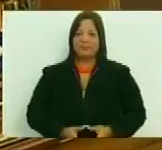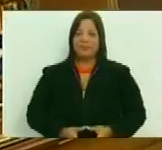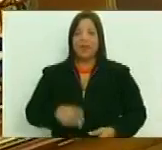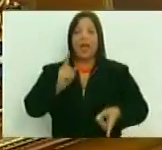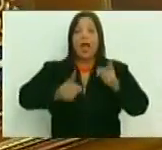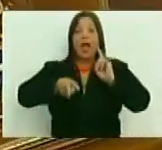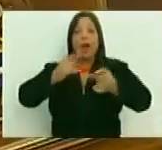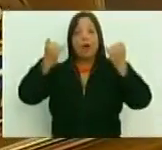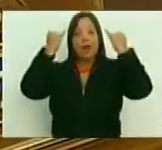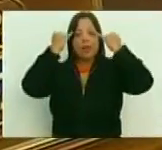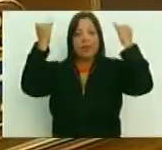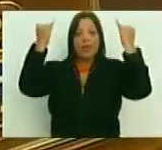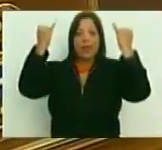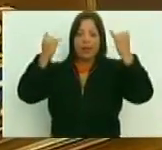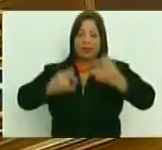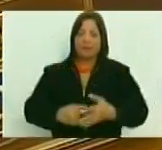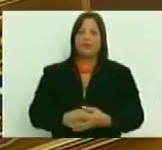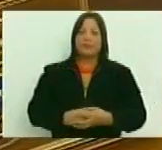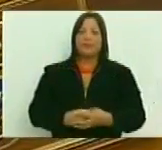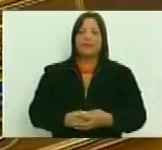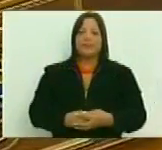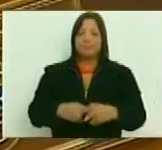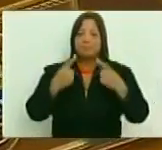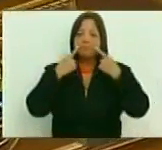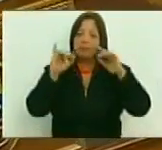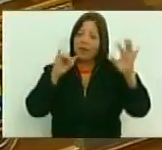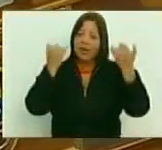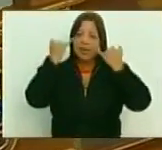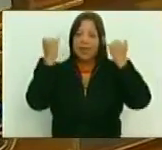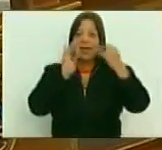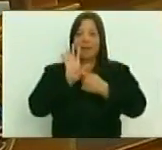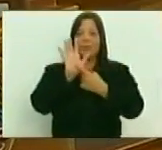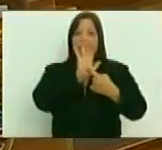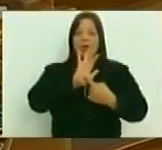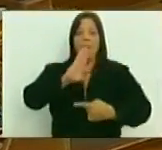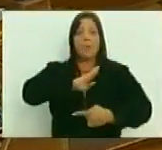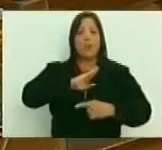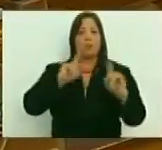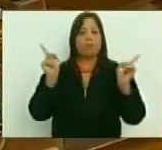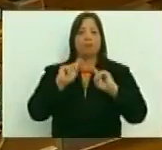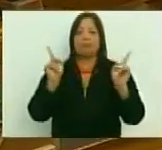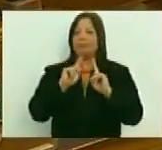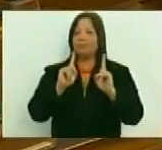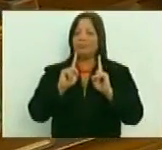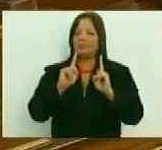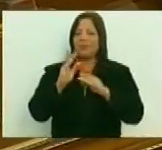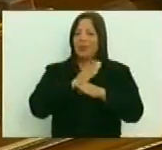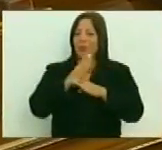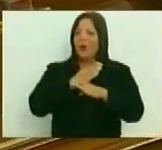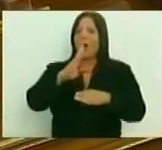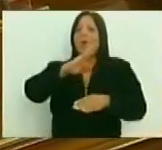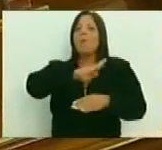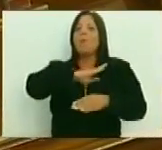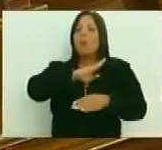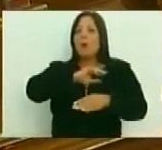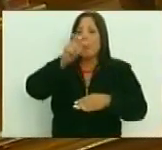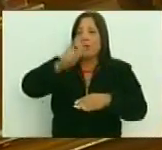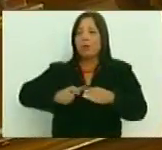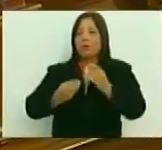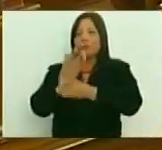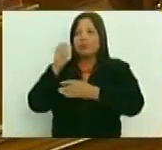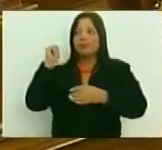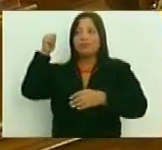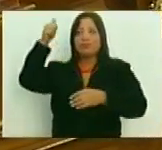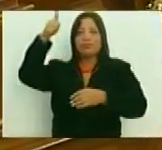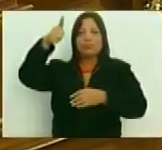Algunas ideas de estas, o las ideas que voy a presentar, no me pertenecen, sino pertenecen y han surgido a lo largo